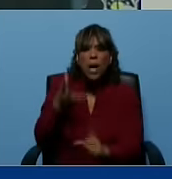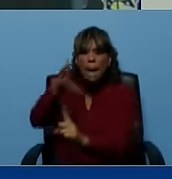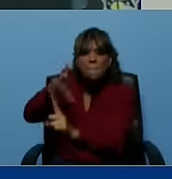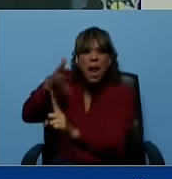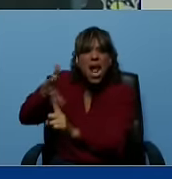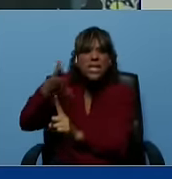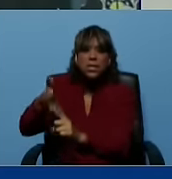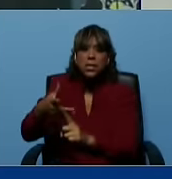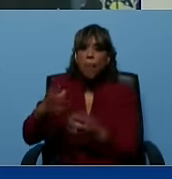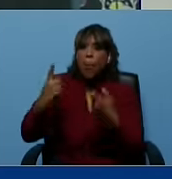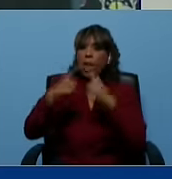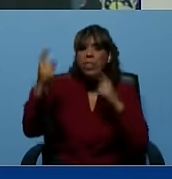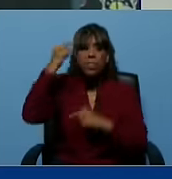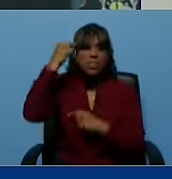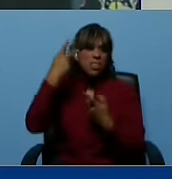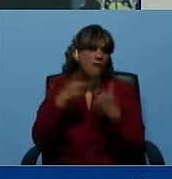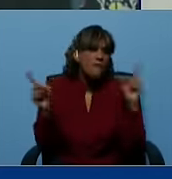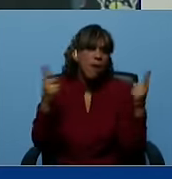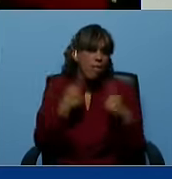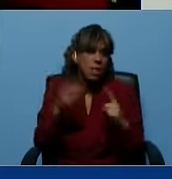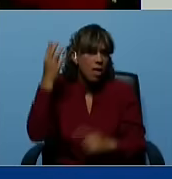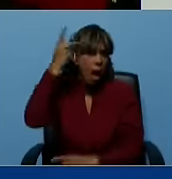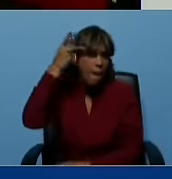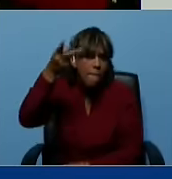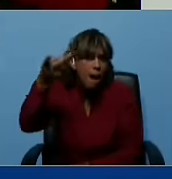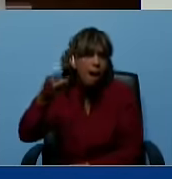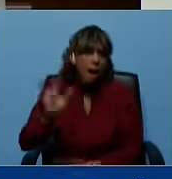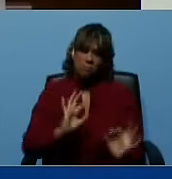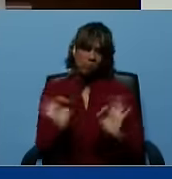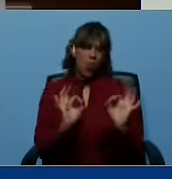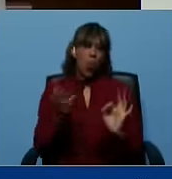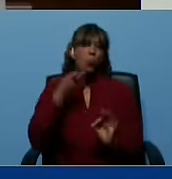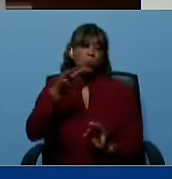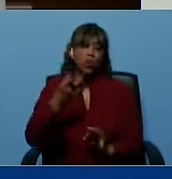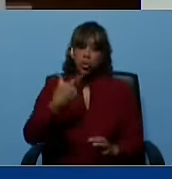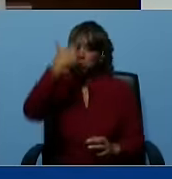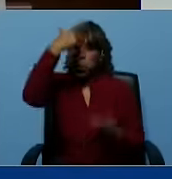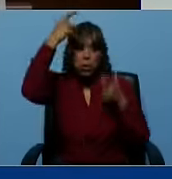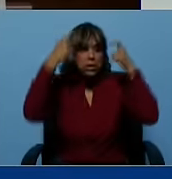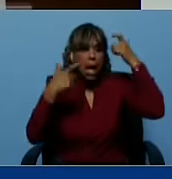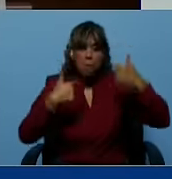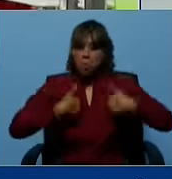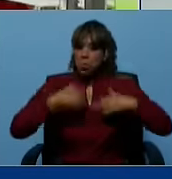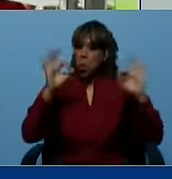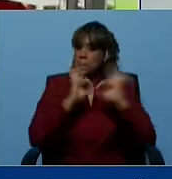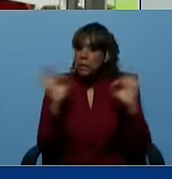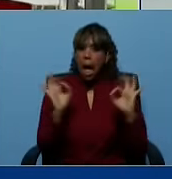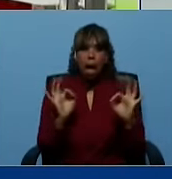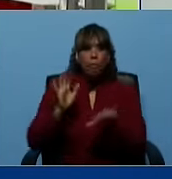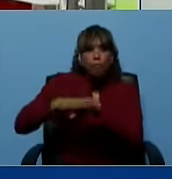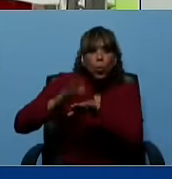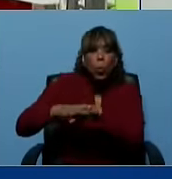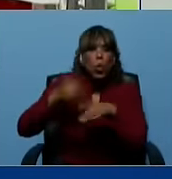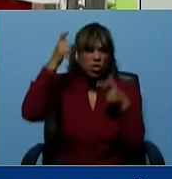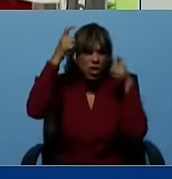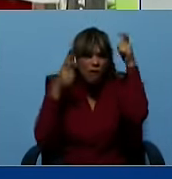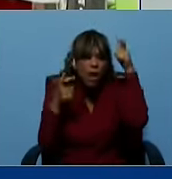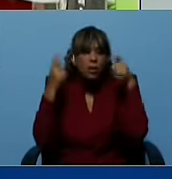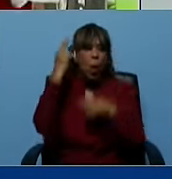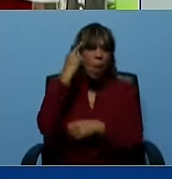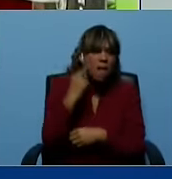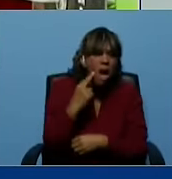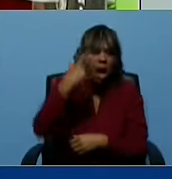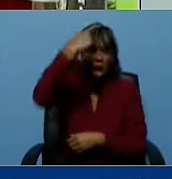gente por su pensamiento político. Nunca, ni el comandante Chávez, ni yo, ni nadie. Los chavistas, los